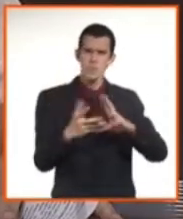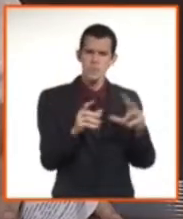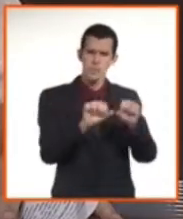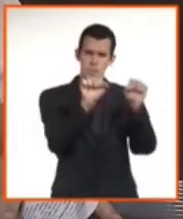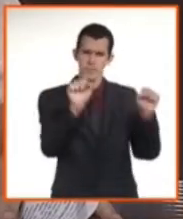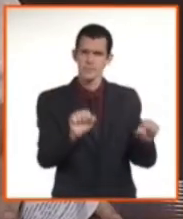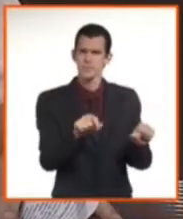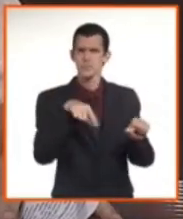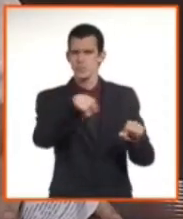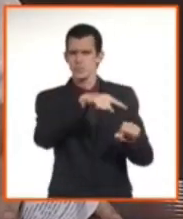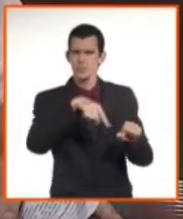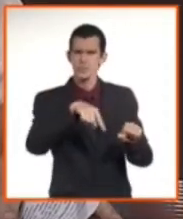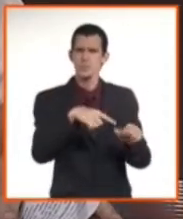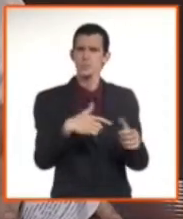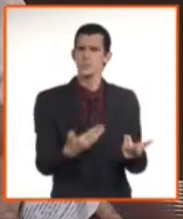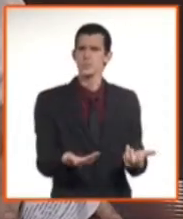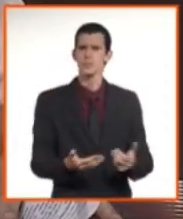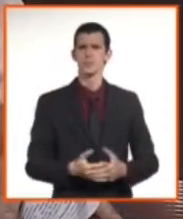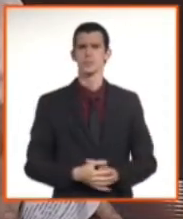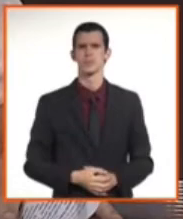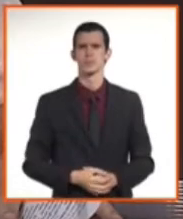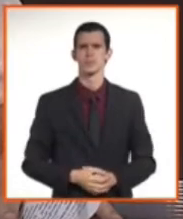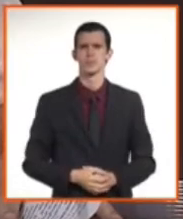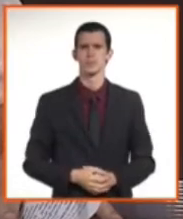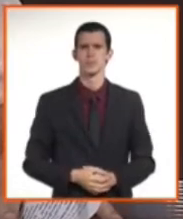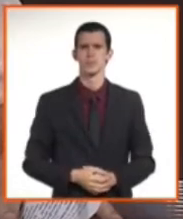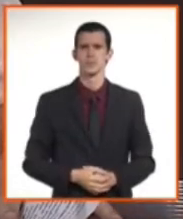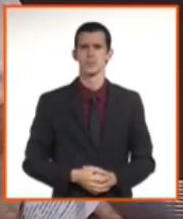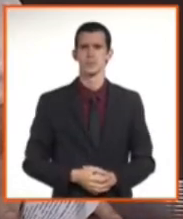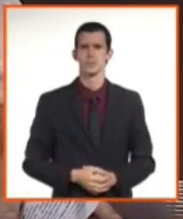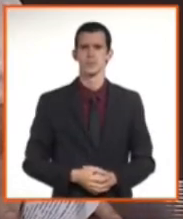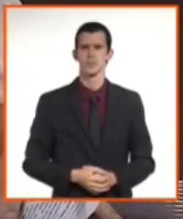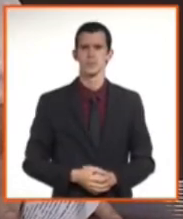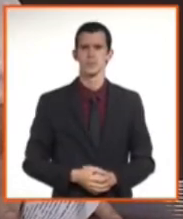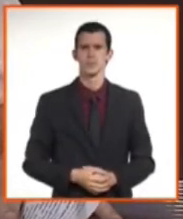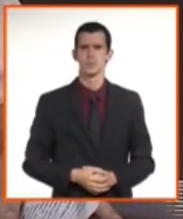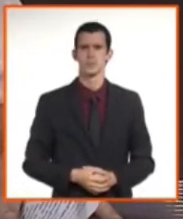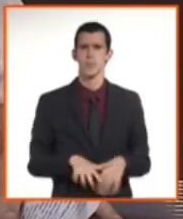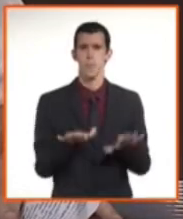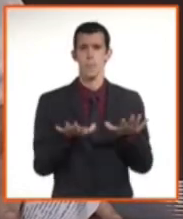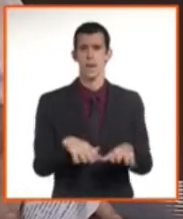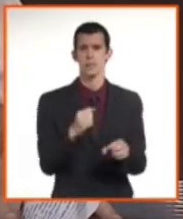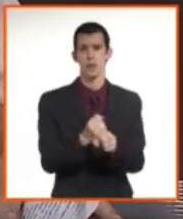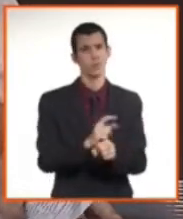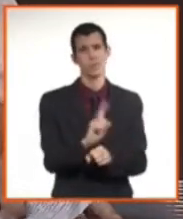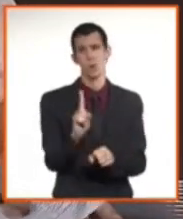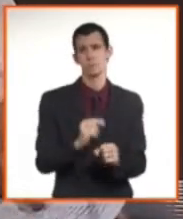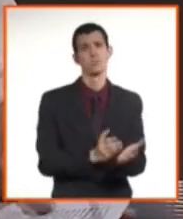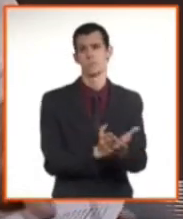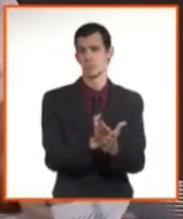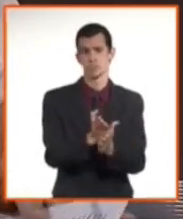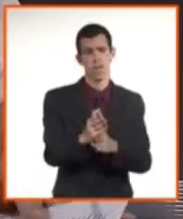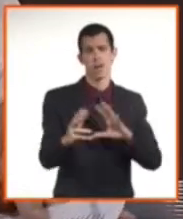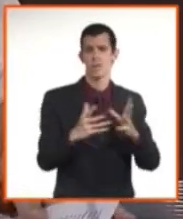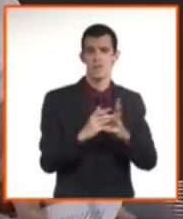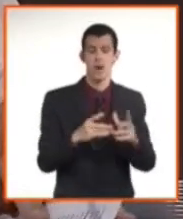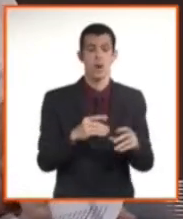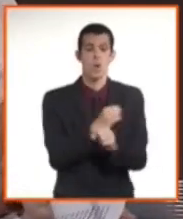tiene que operar con una importante pérdida de las capacidades que tenía como reserva para enfrentar contingencias que